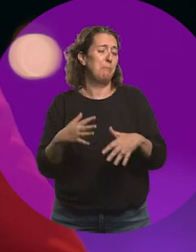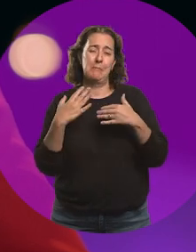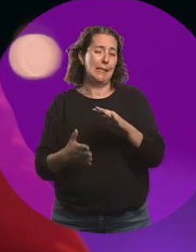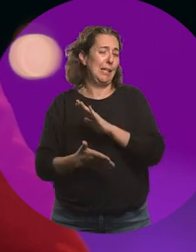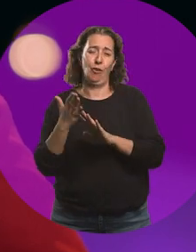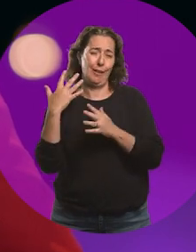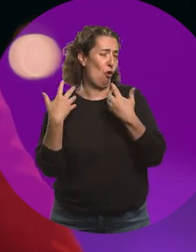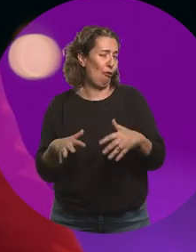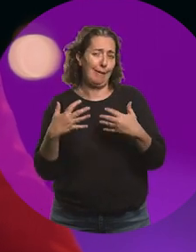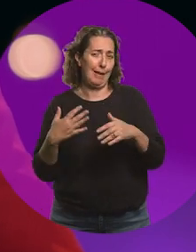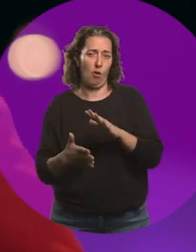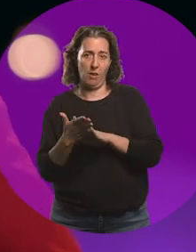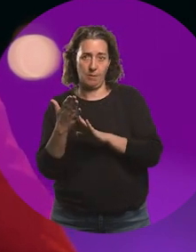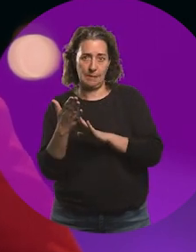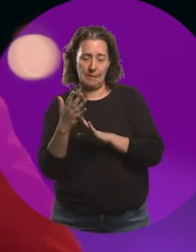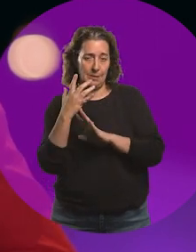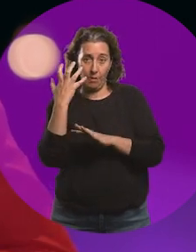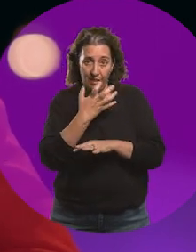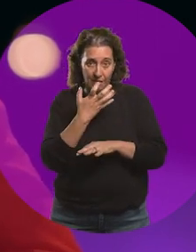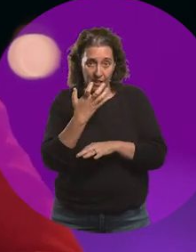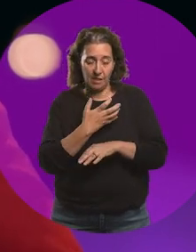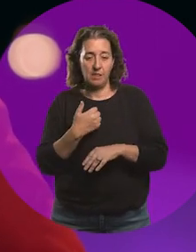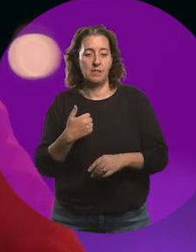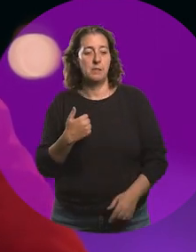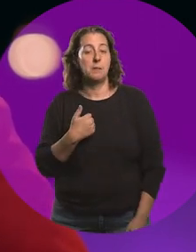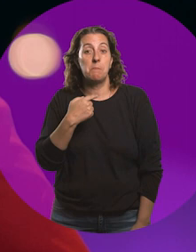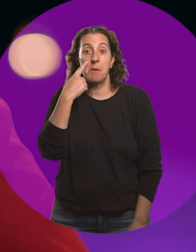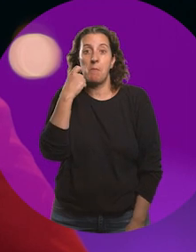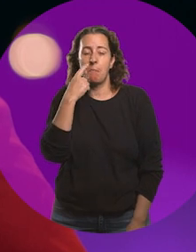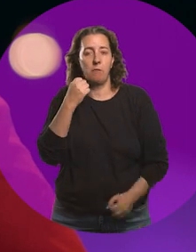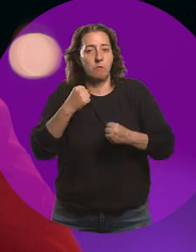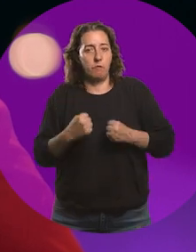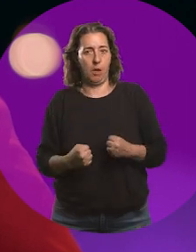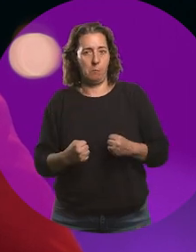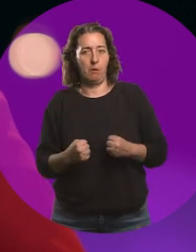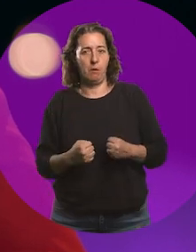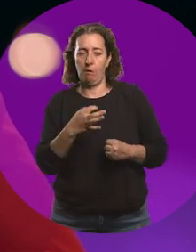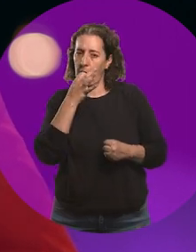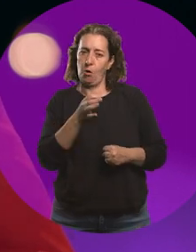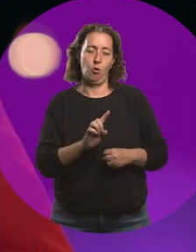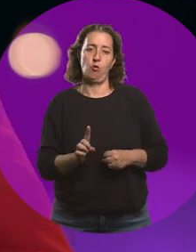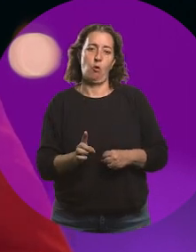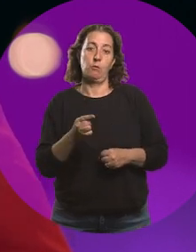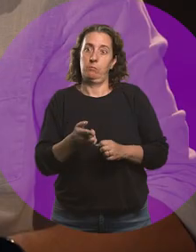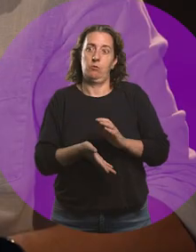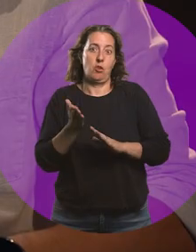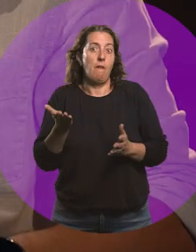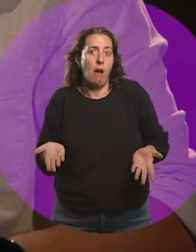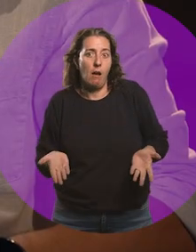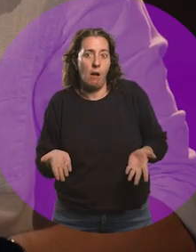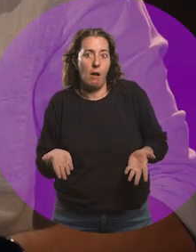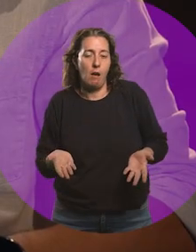un drama. Y en determinado momento mi padre fue el que se puso firme y dijo, no, esta chiquilina no sale de acá porque,